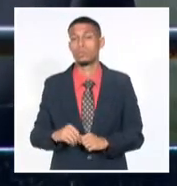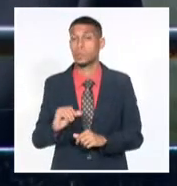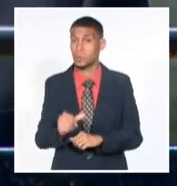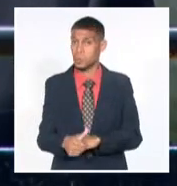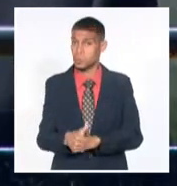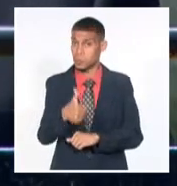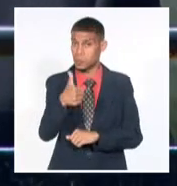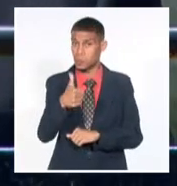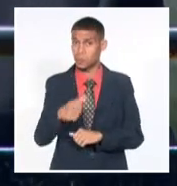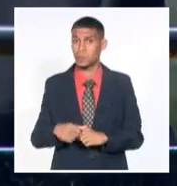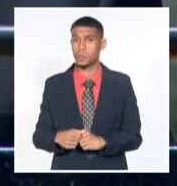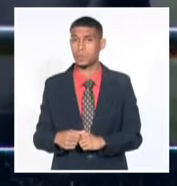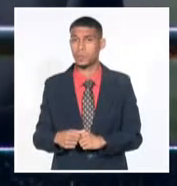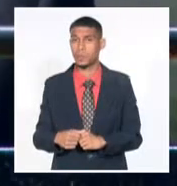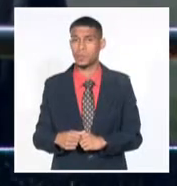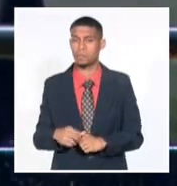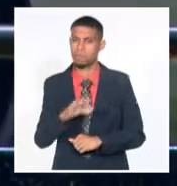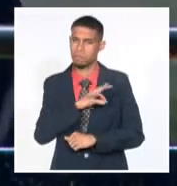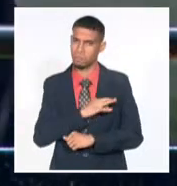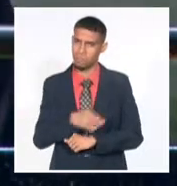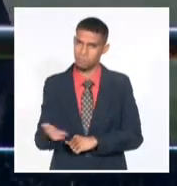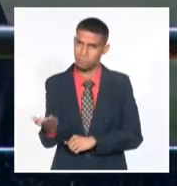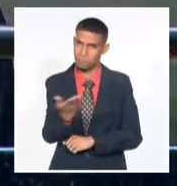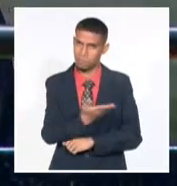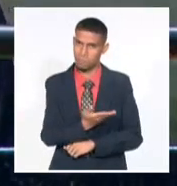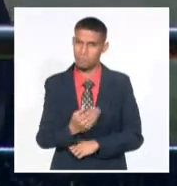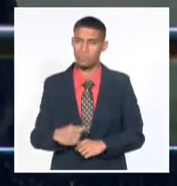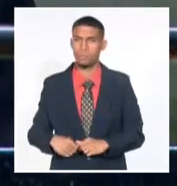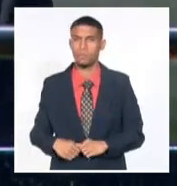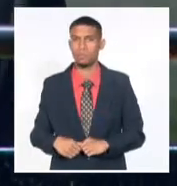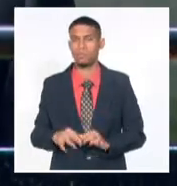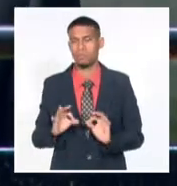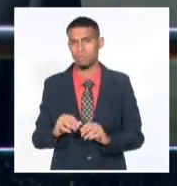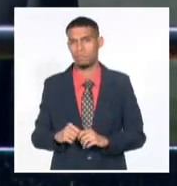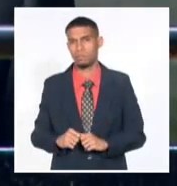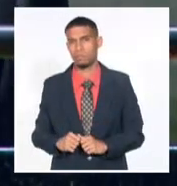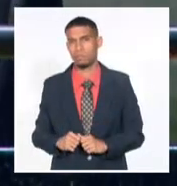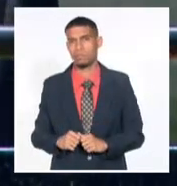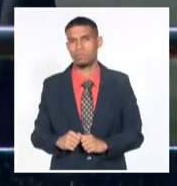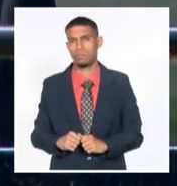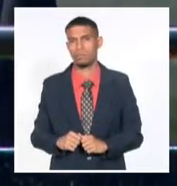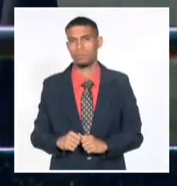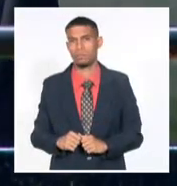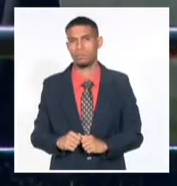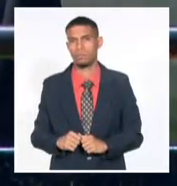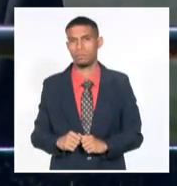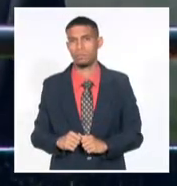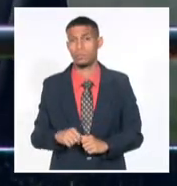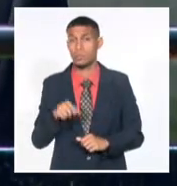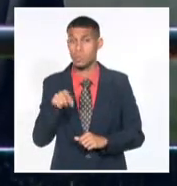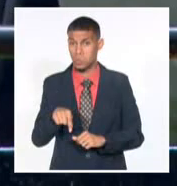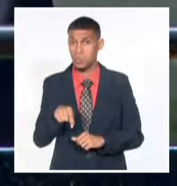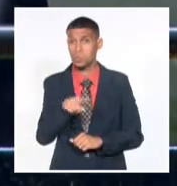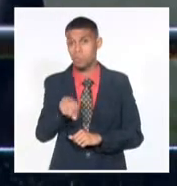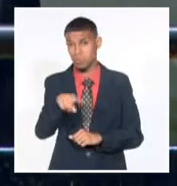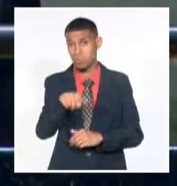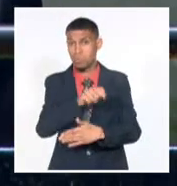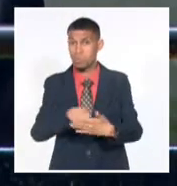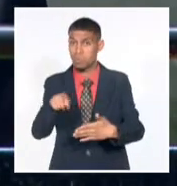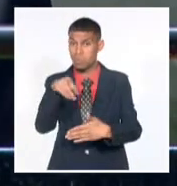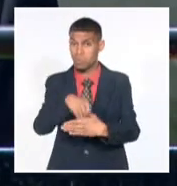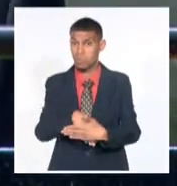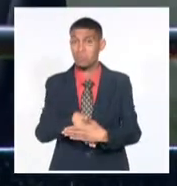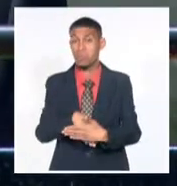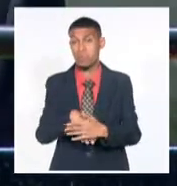Presidente, Excelencias, distinguidos delegados, al ejercer en breve su voto,